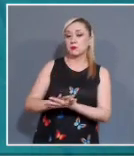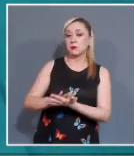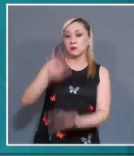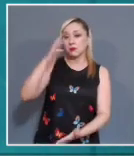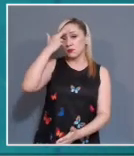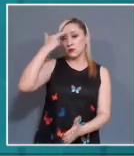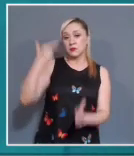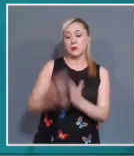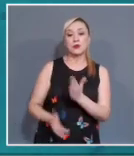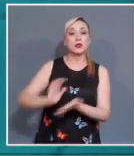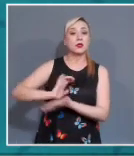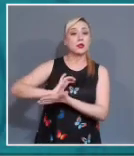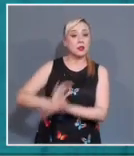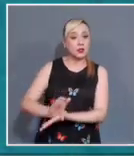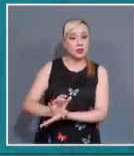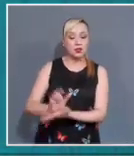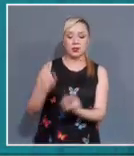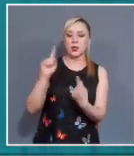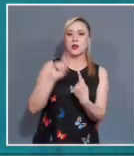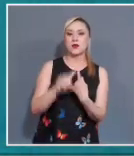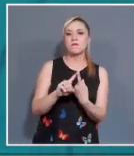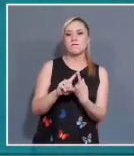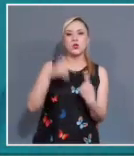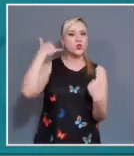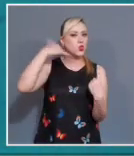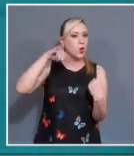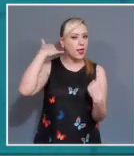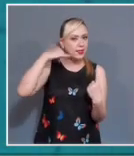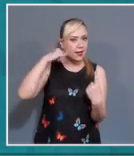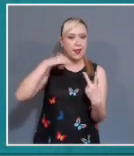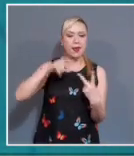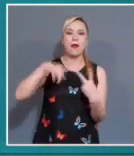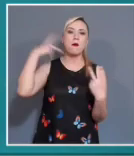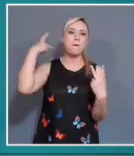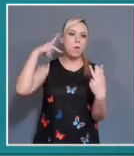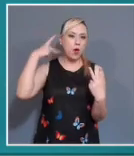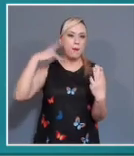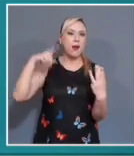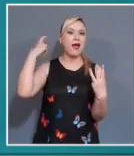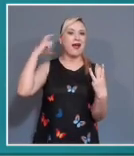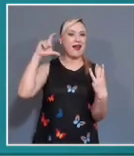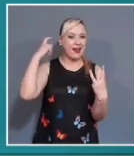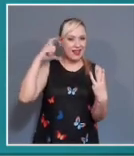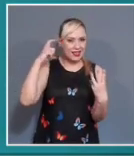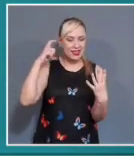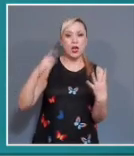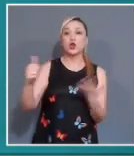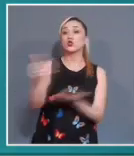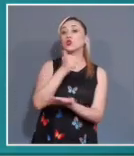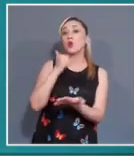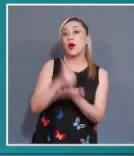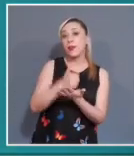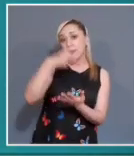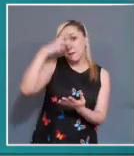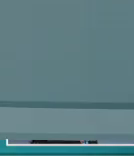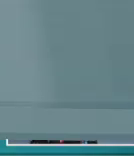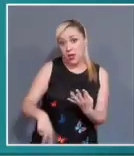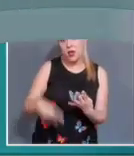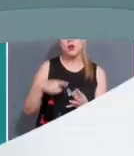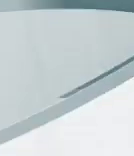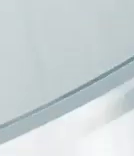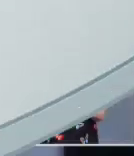discriminación fueron Yucatán, Puebla, Querétaro, Ciudad de México y Jalisco.